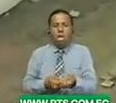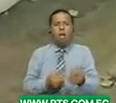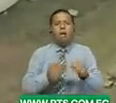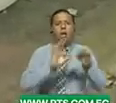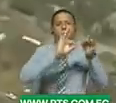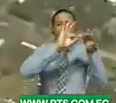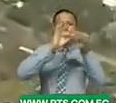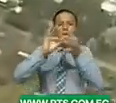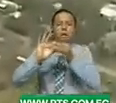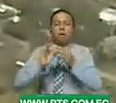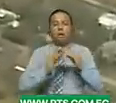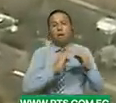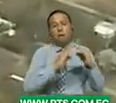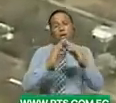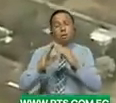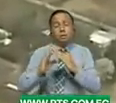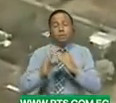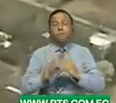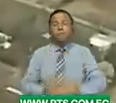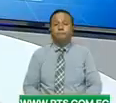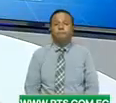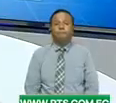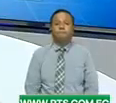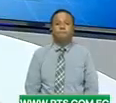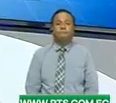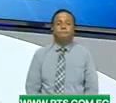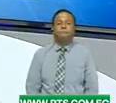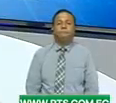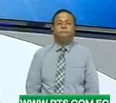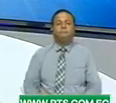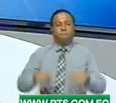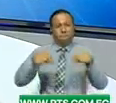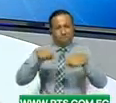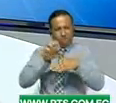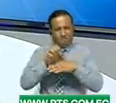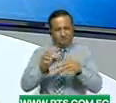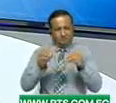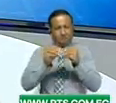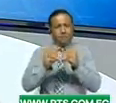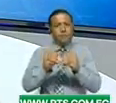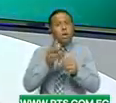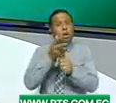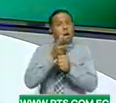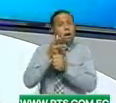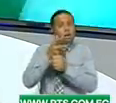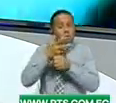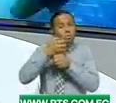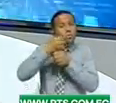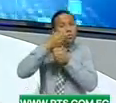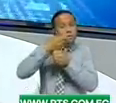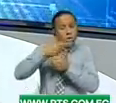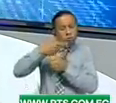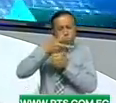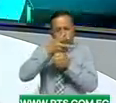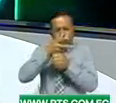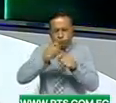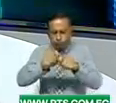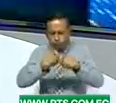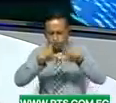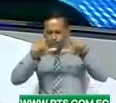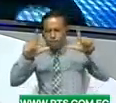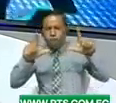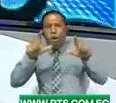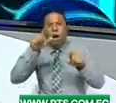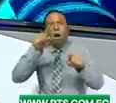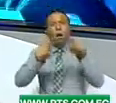hogares. Informó Maite Morán. De regreso a temas locales, cámaras de seguridad captaron el momento cuando varios